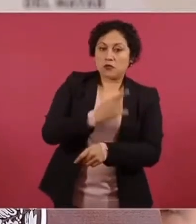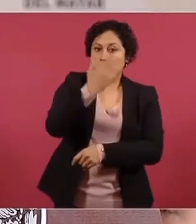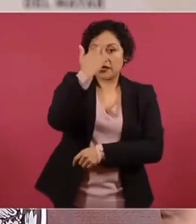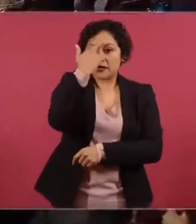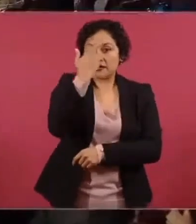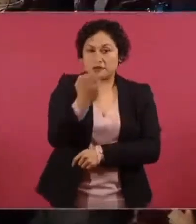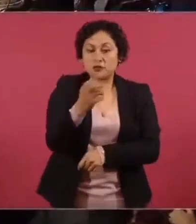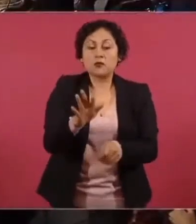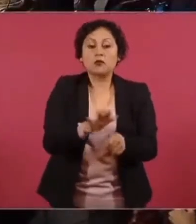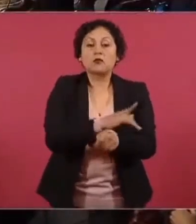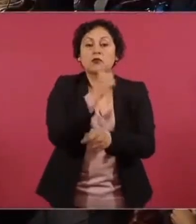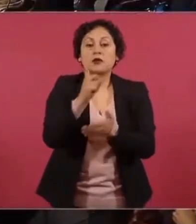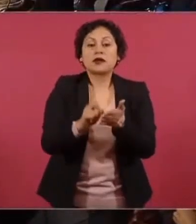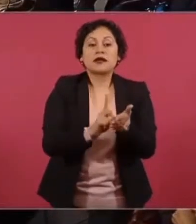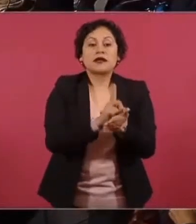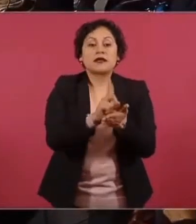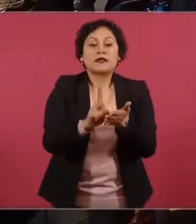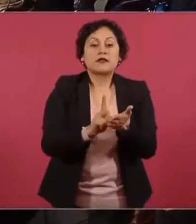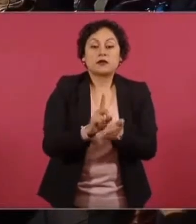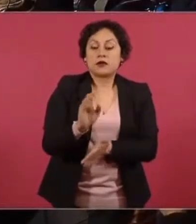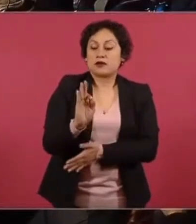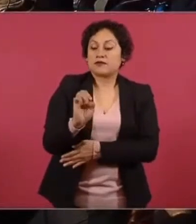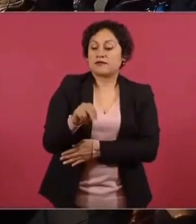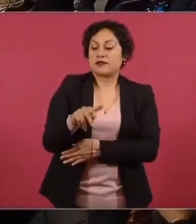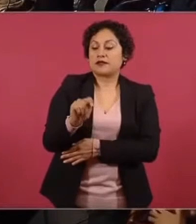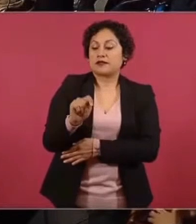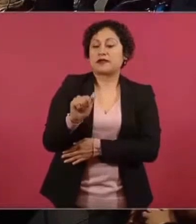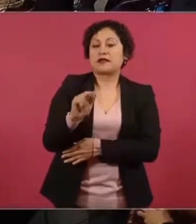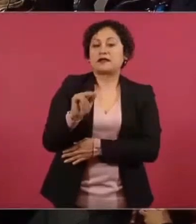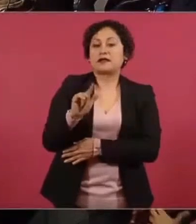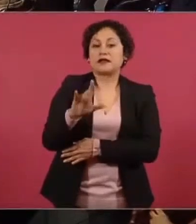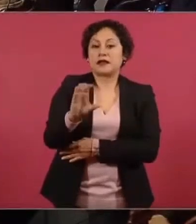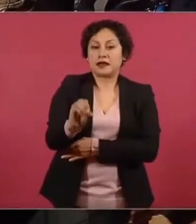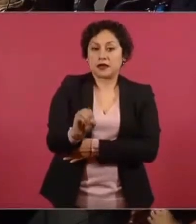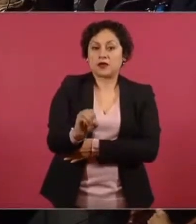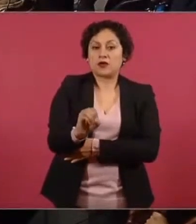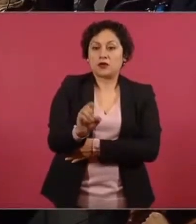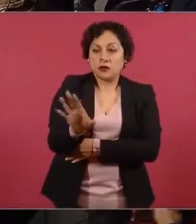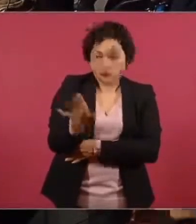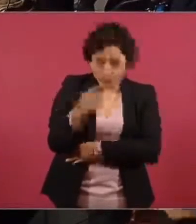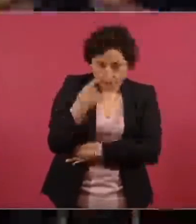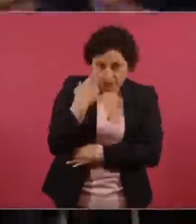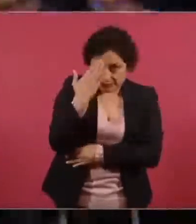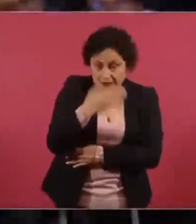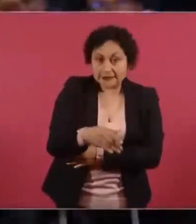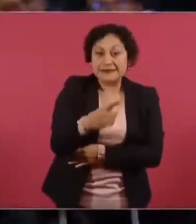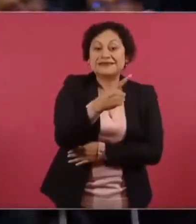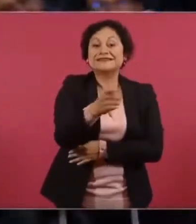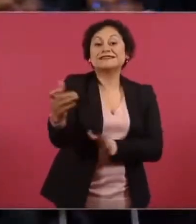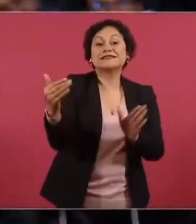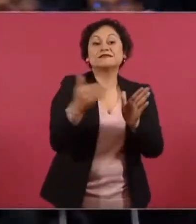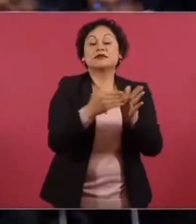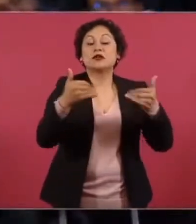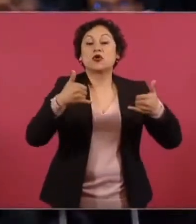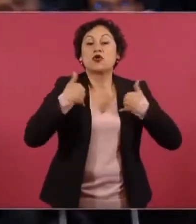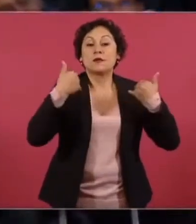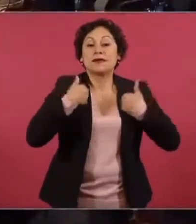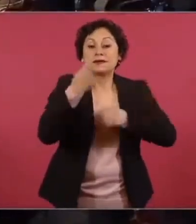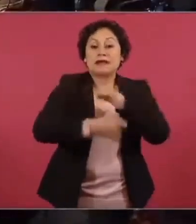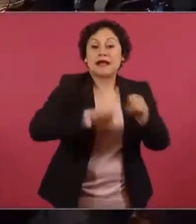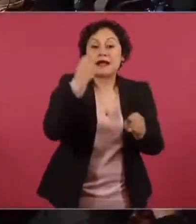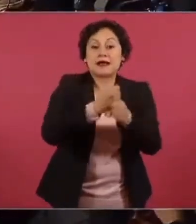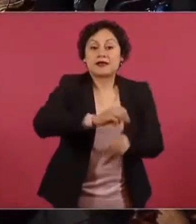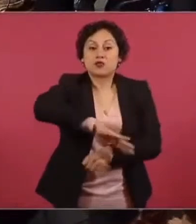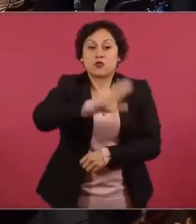100,000 jóvenes al año. No dudo de esa tragedia, pero quiero por traerla a México, donde estamos es ahora. que si nos vamos a